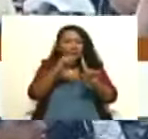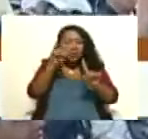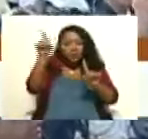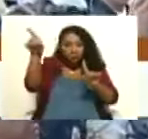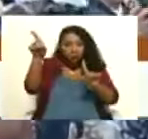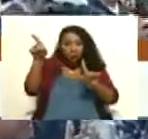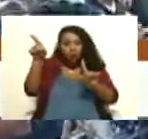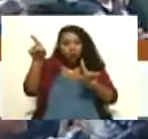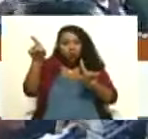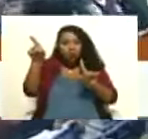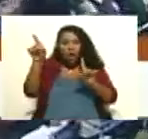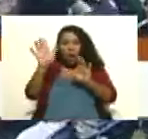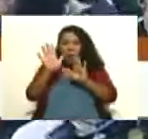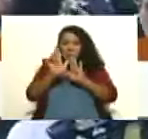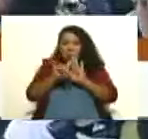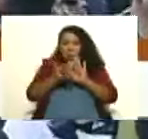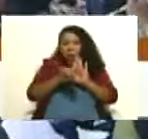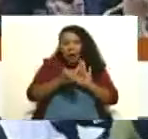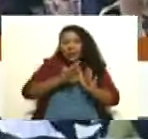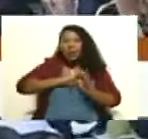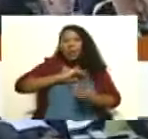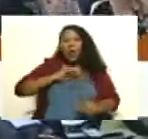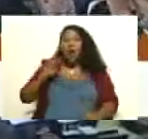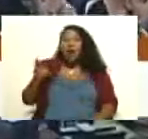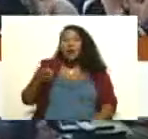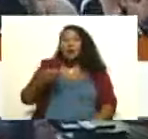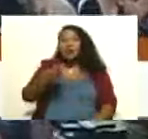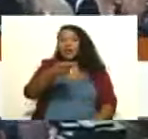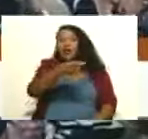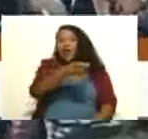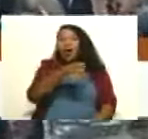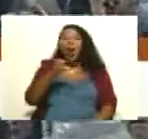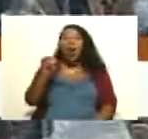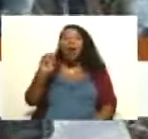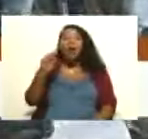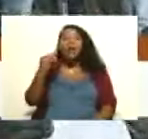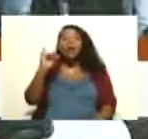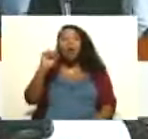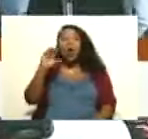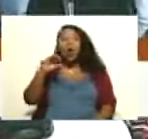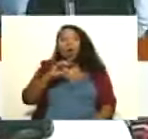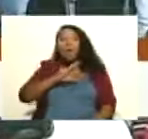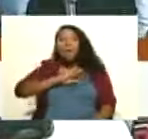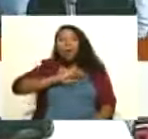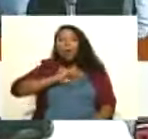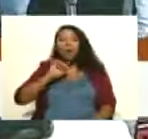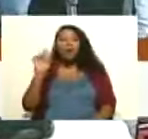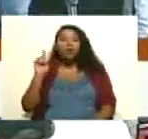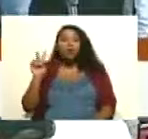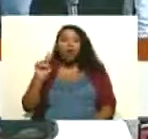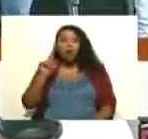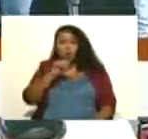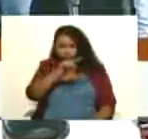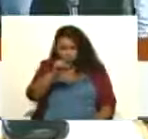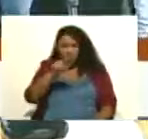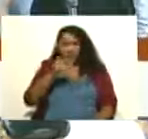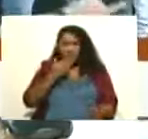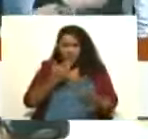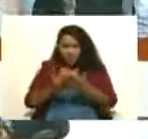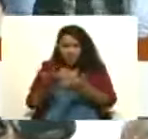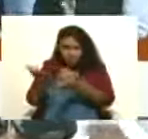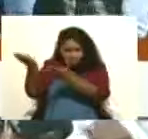sido robarse el río Padre, robarse el río Orinoco, robarse la fachada atlántica. ¿Ustedes lo van a